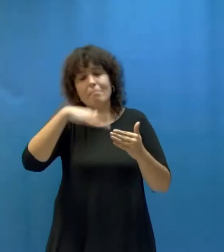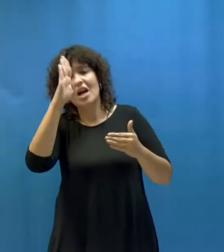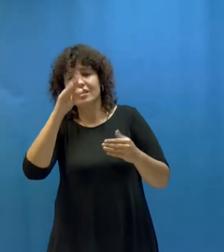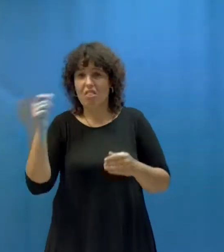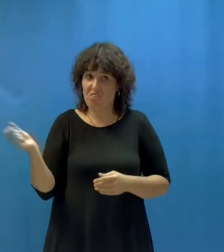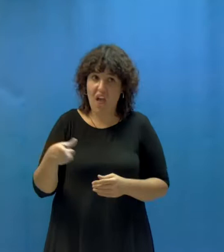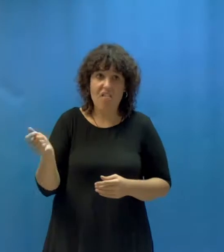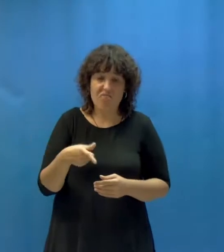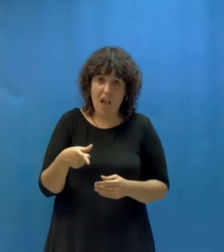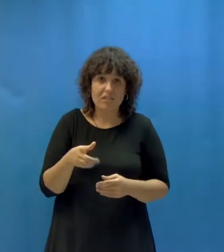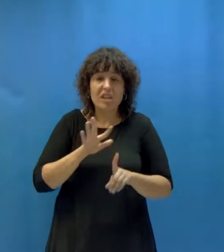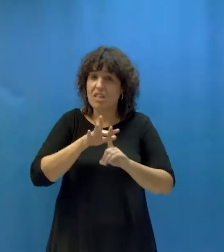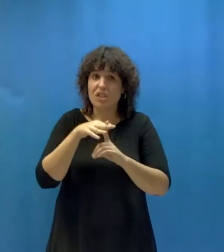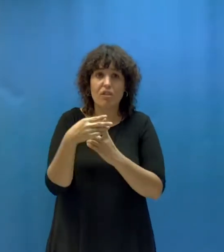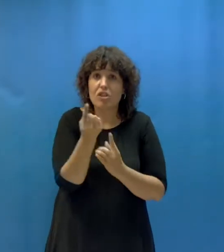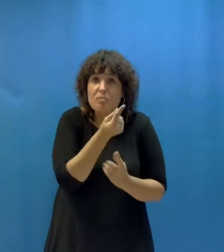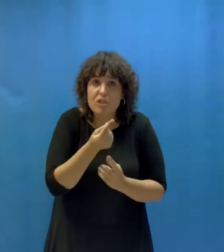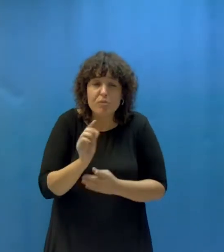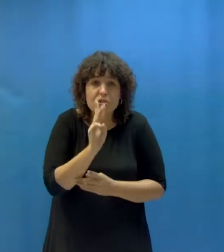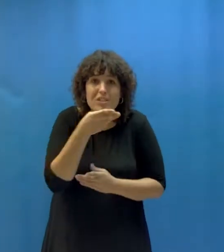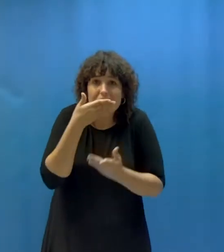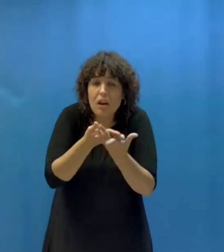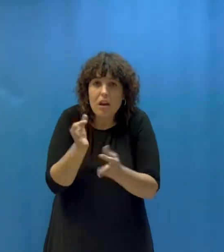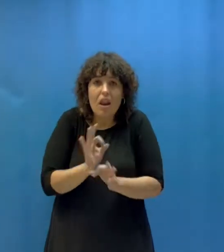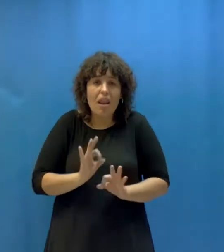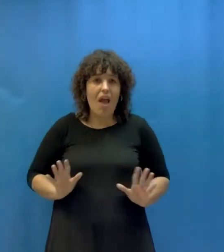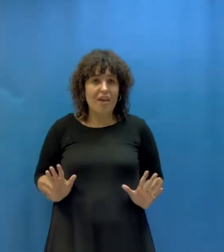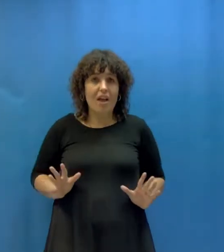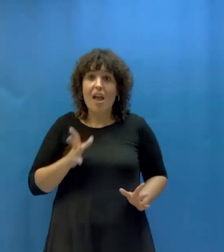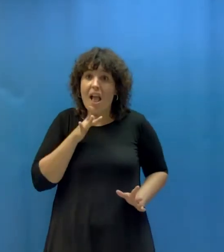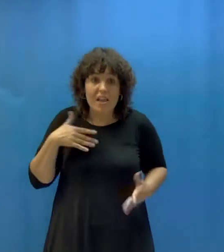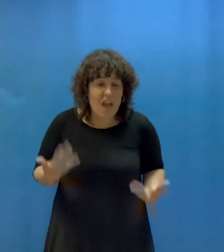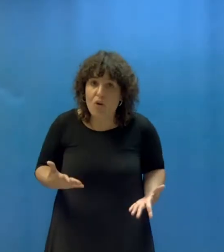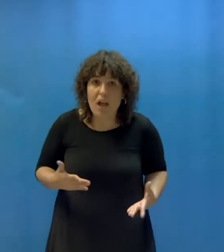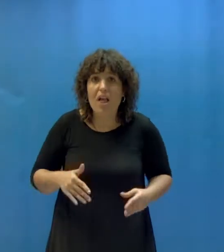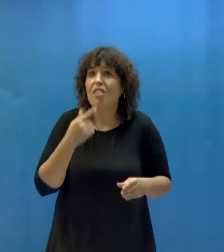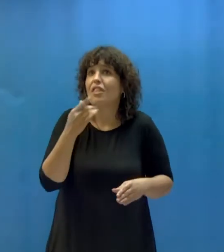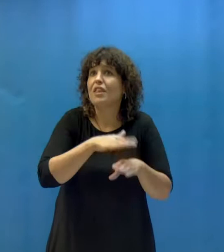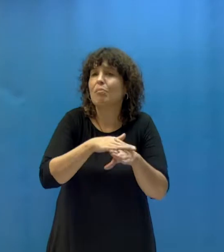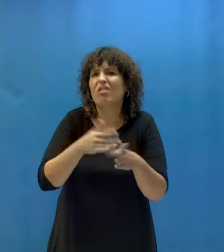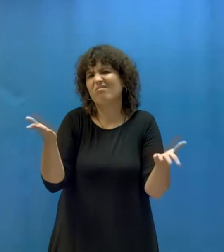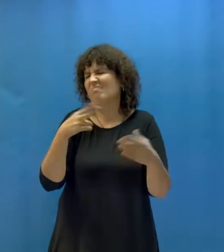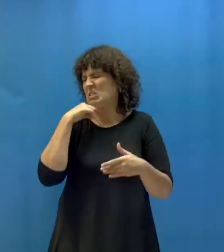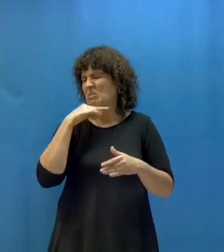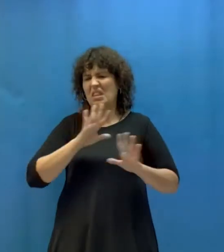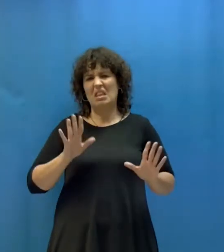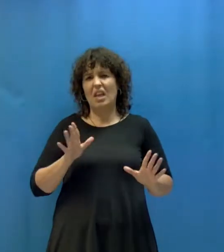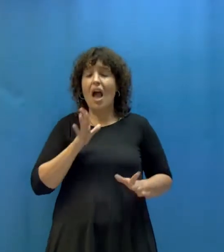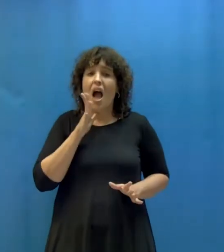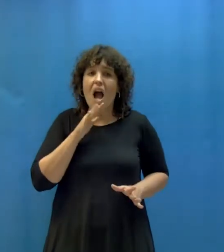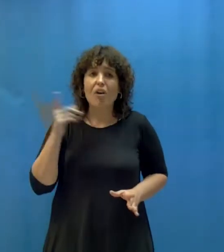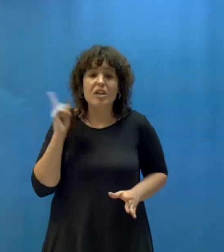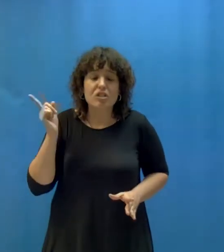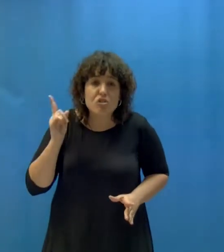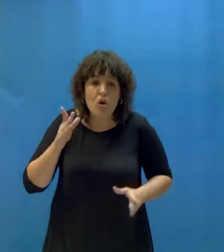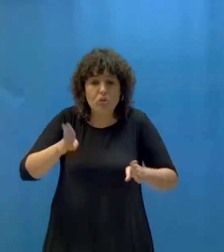situaciones en las que no solicitan tres presupuestos para contratar. Y ahora no se admiten ya más disculpas. En este momento solo puede admitirse el